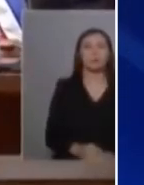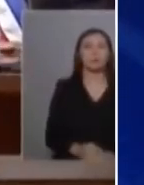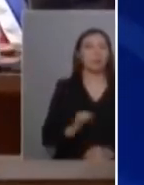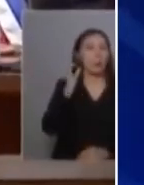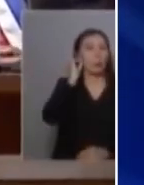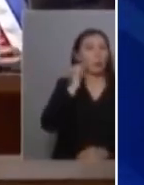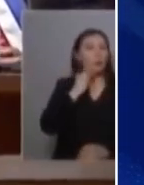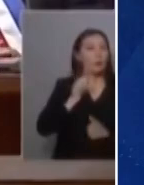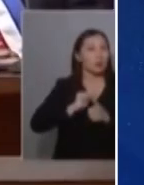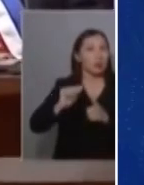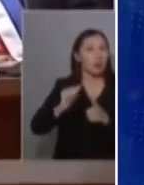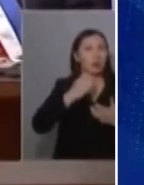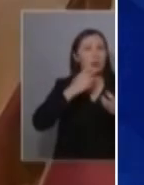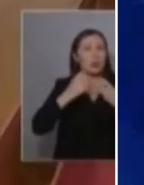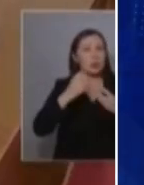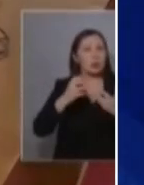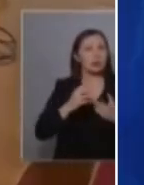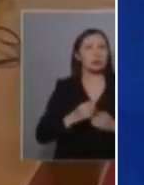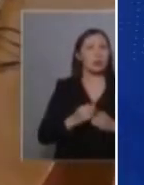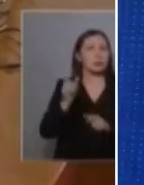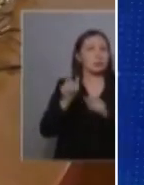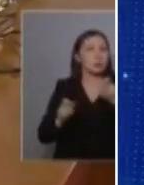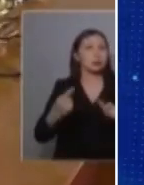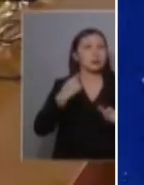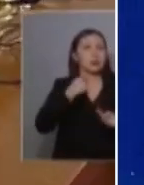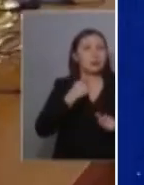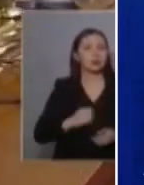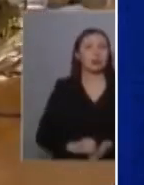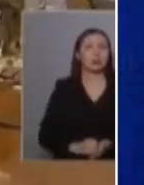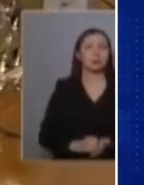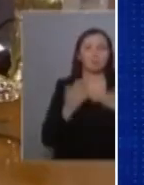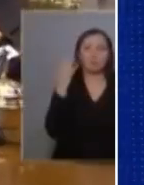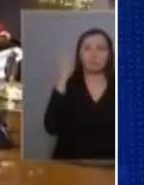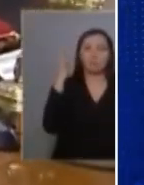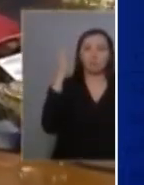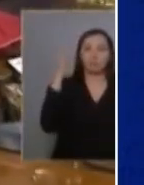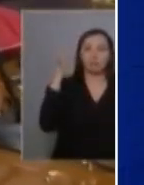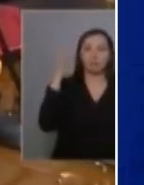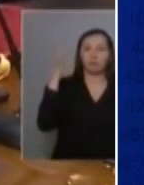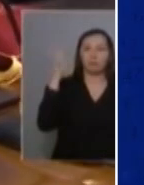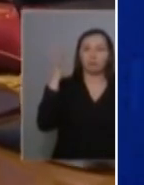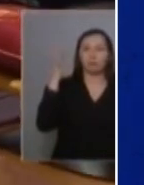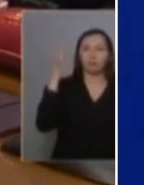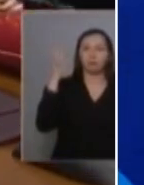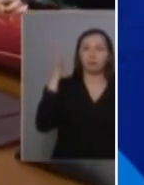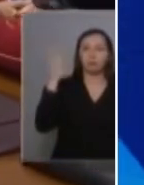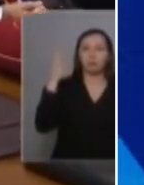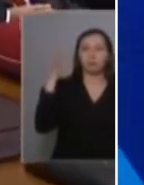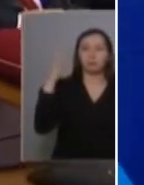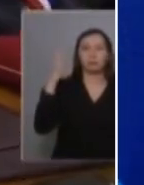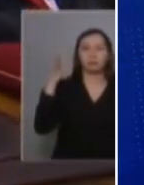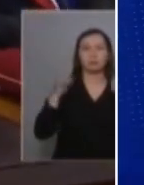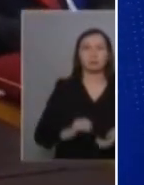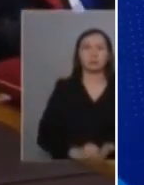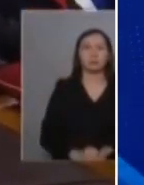en el Consejo Constituyente anterior, porque si llegan a redactar una constitución pinochetista por no